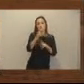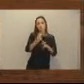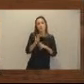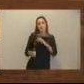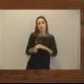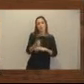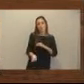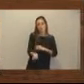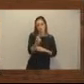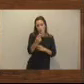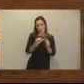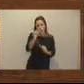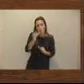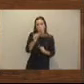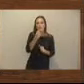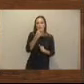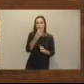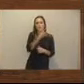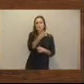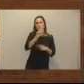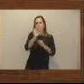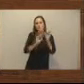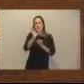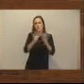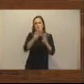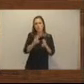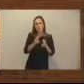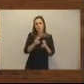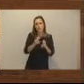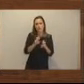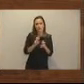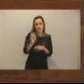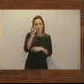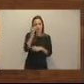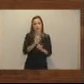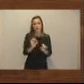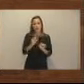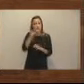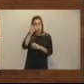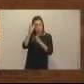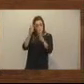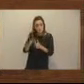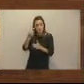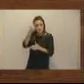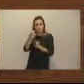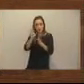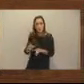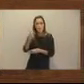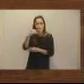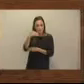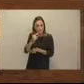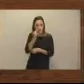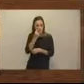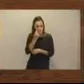su 3% en una cuestión de novatos. Pero ya sé que a usted, como presidente, como al presidente Fernández, no le gusta hoy hablar